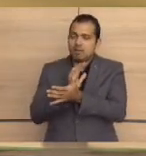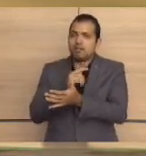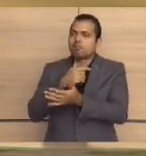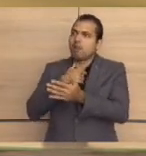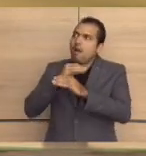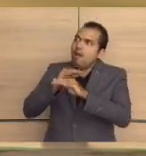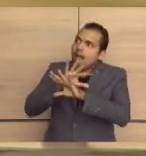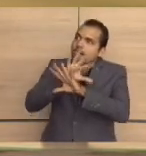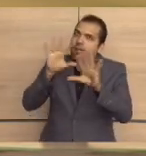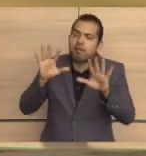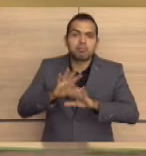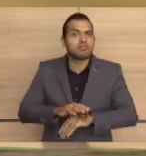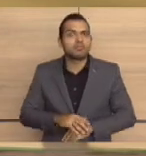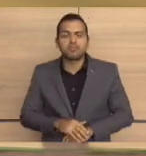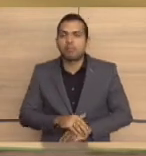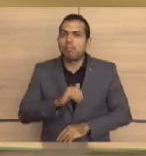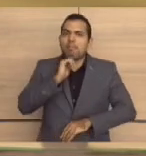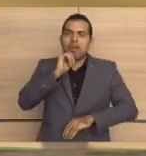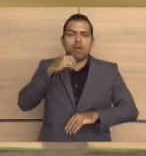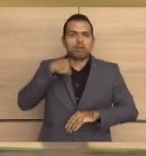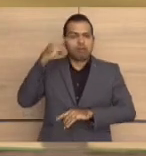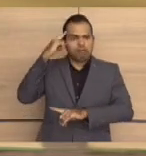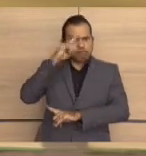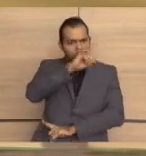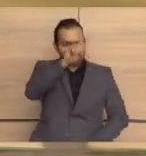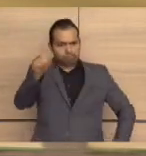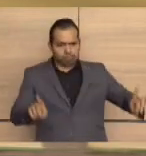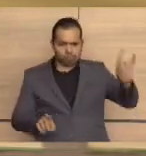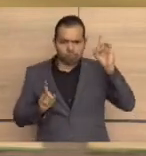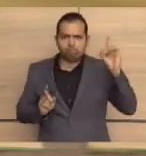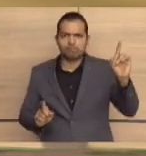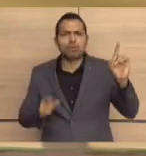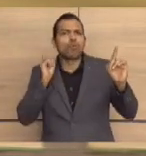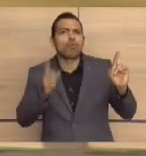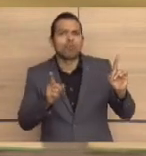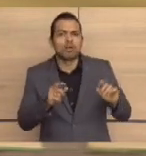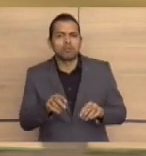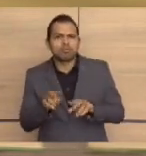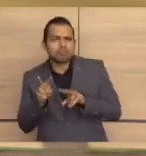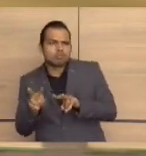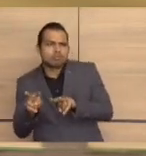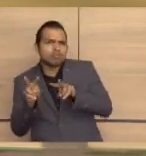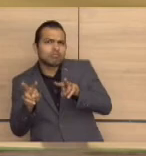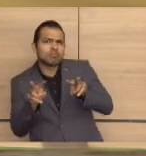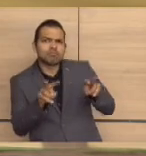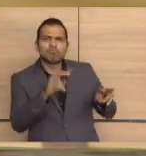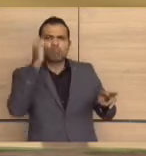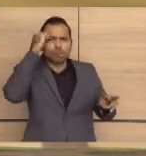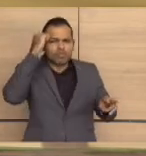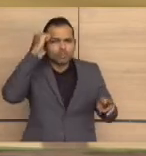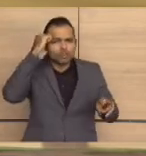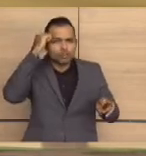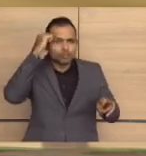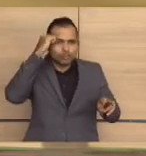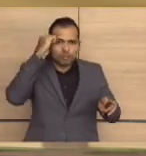maestro, tan innovador, tan propositivo, tan transformador de vidas. No puedo creer